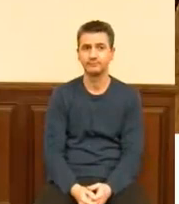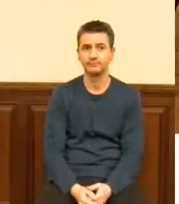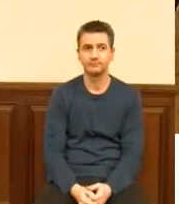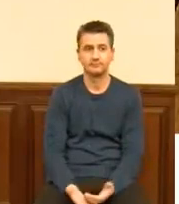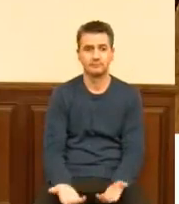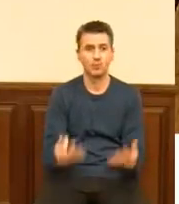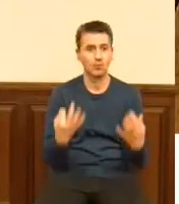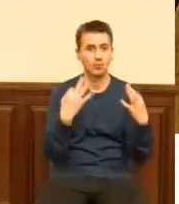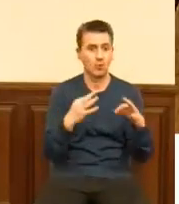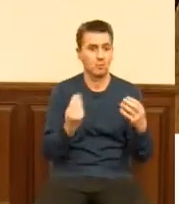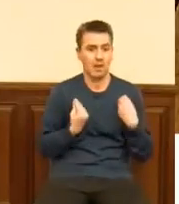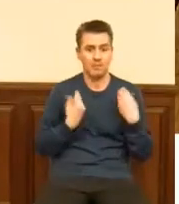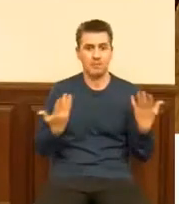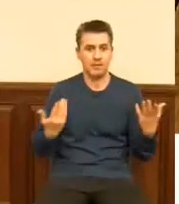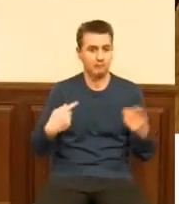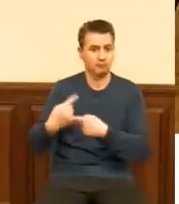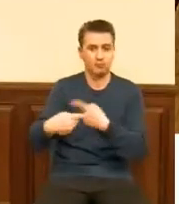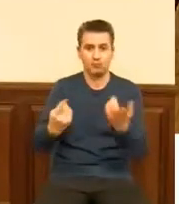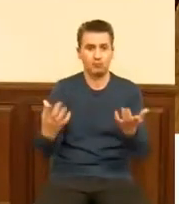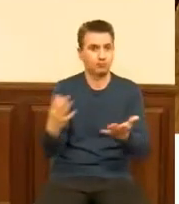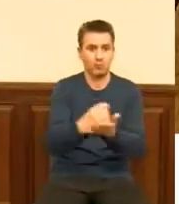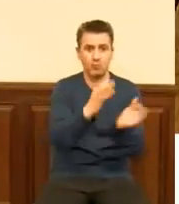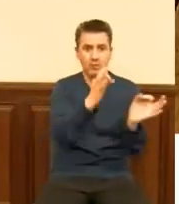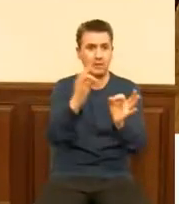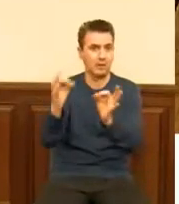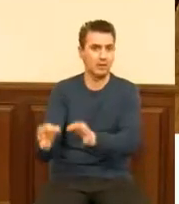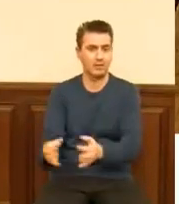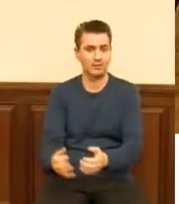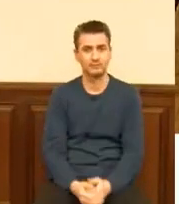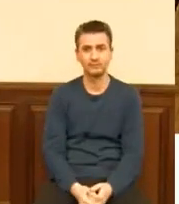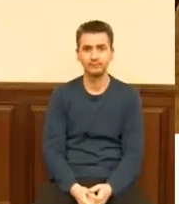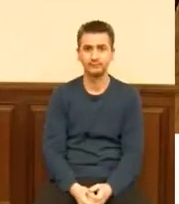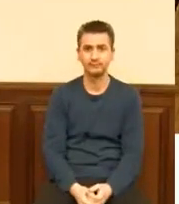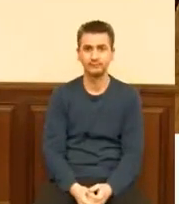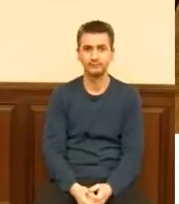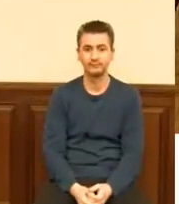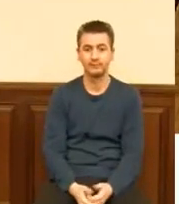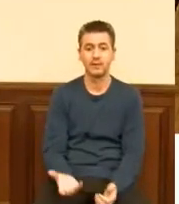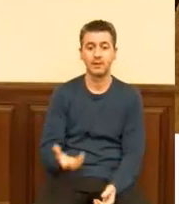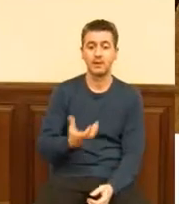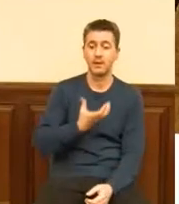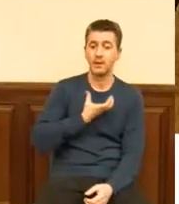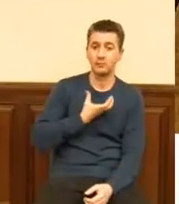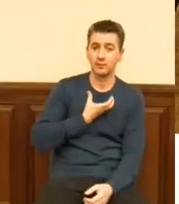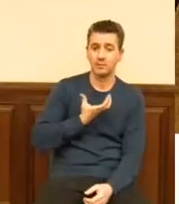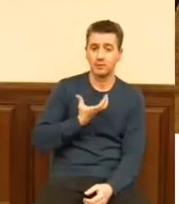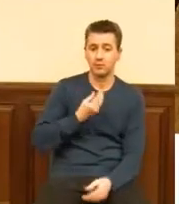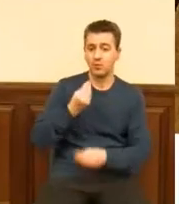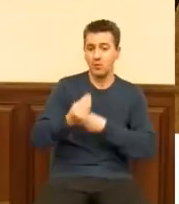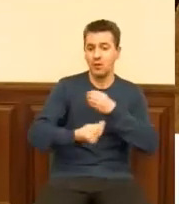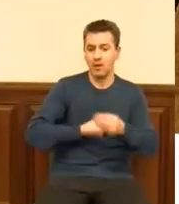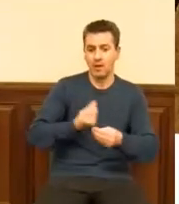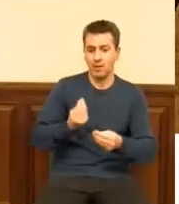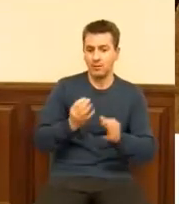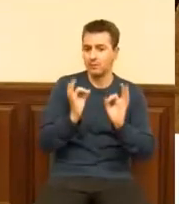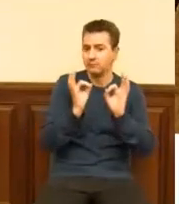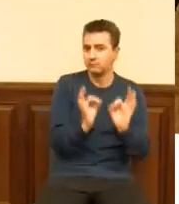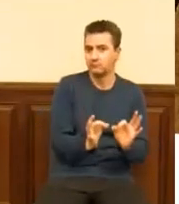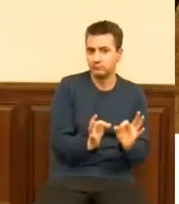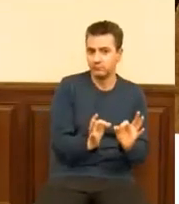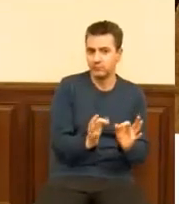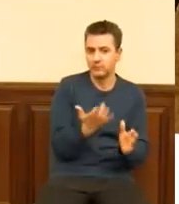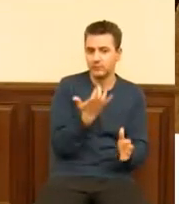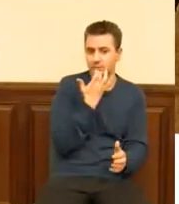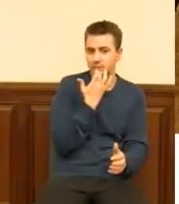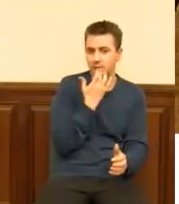tan normales y tan cotidianos, pues el ayuntamiento hace lo que tiene que hacer y si tú